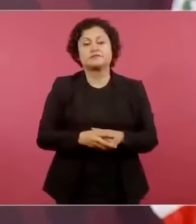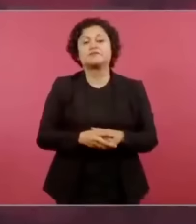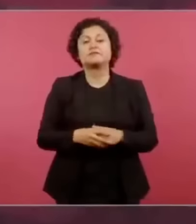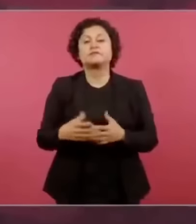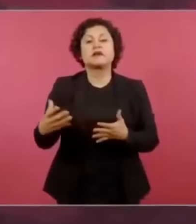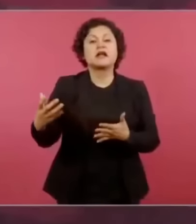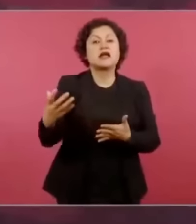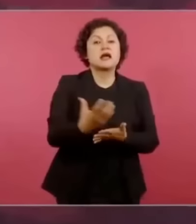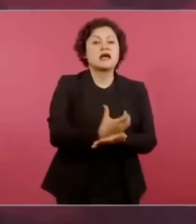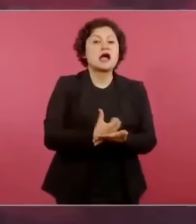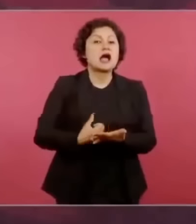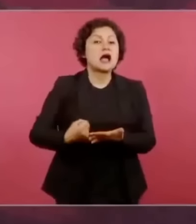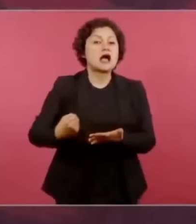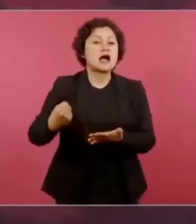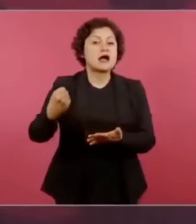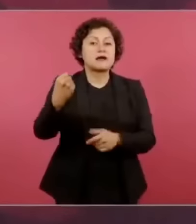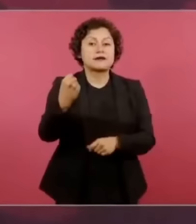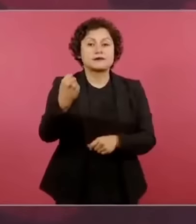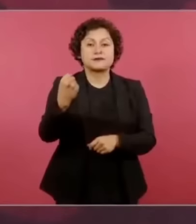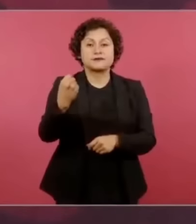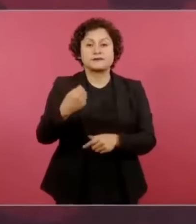Triunfo